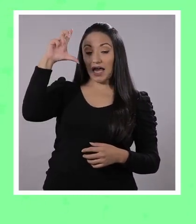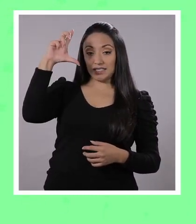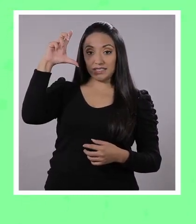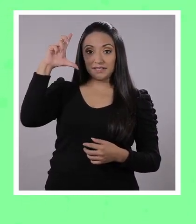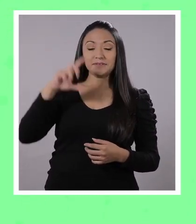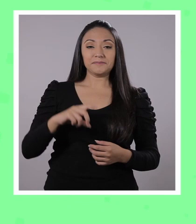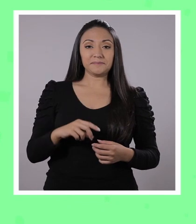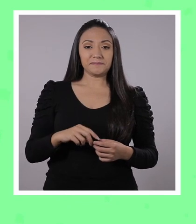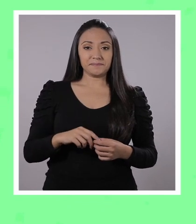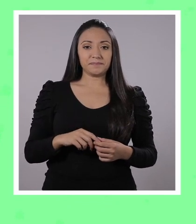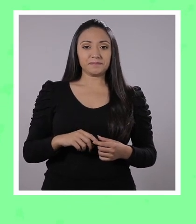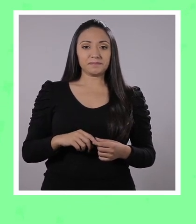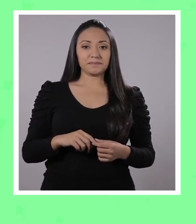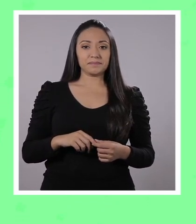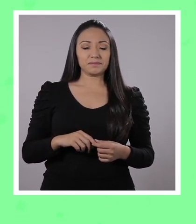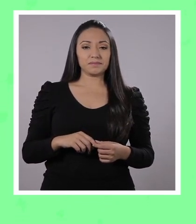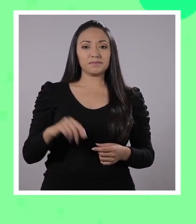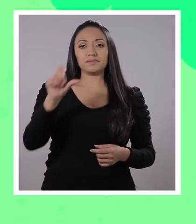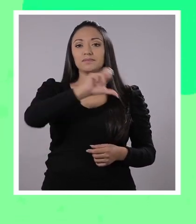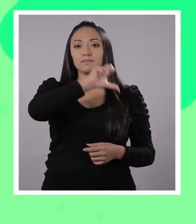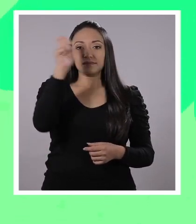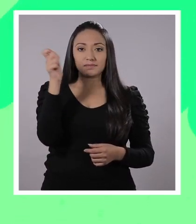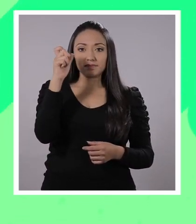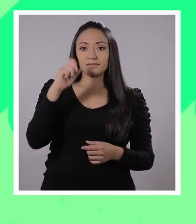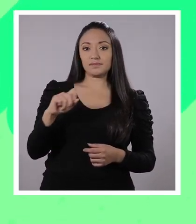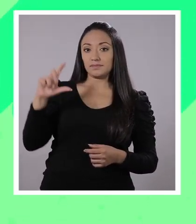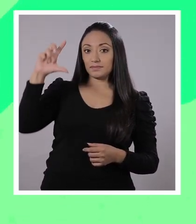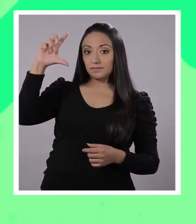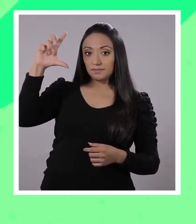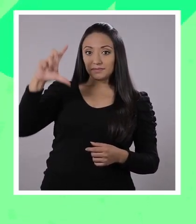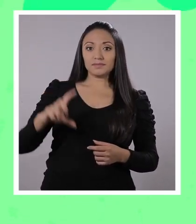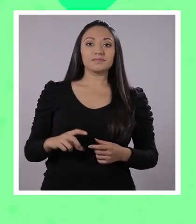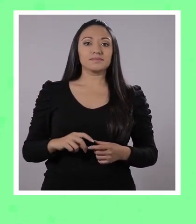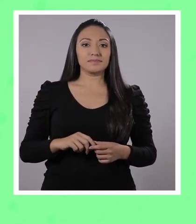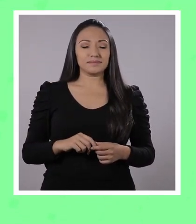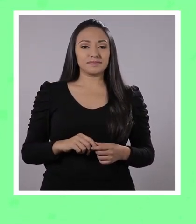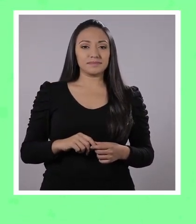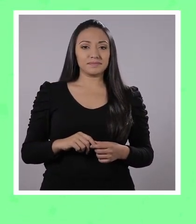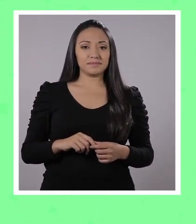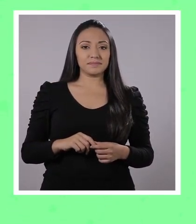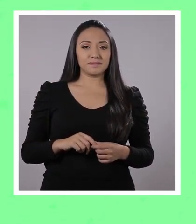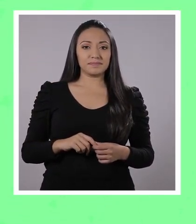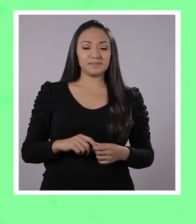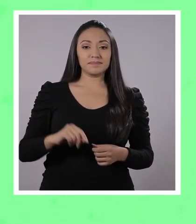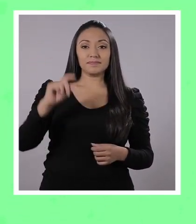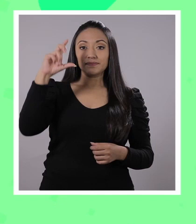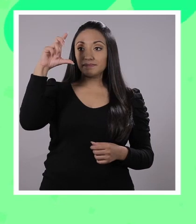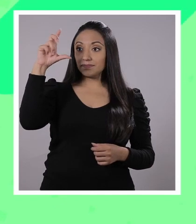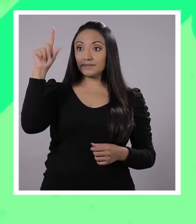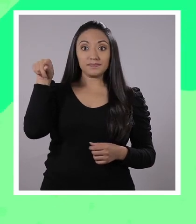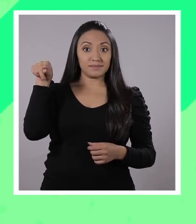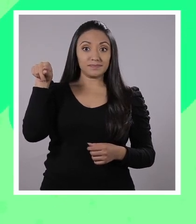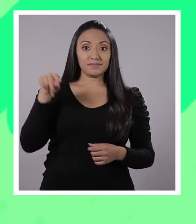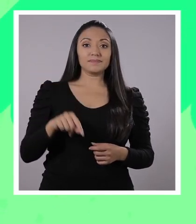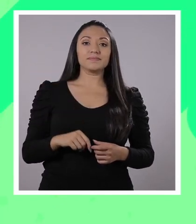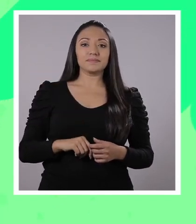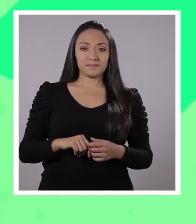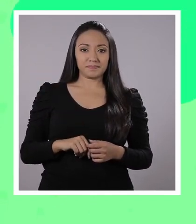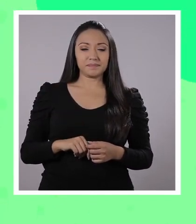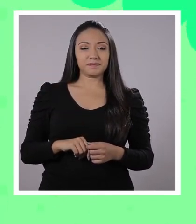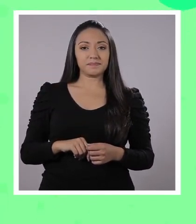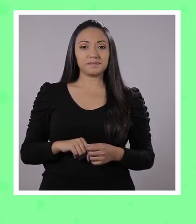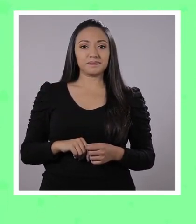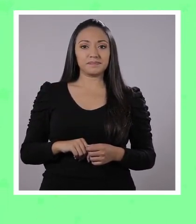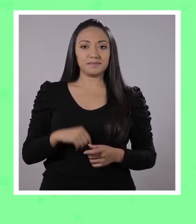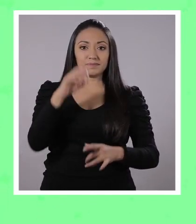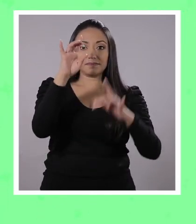Una cuchara. Otra cuchara. una cucharita.